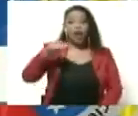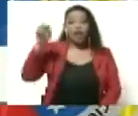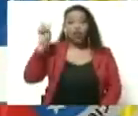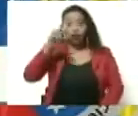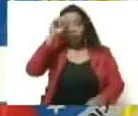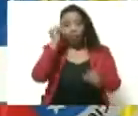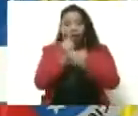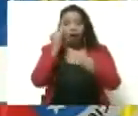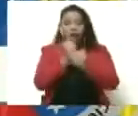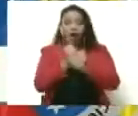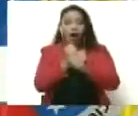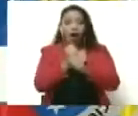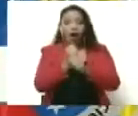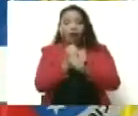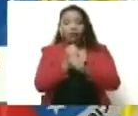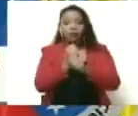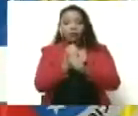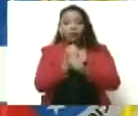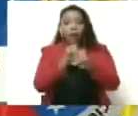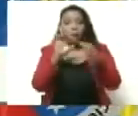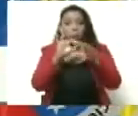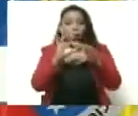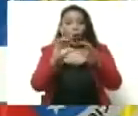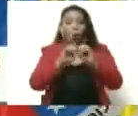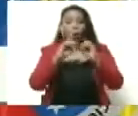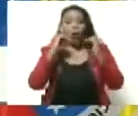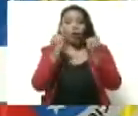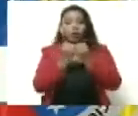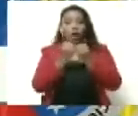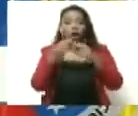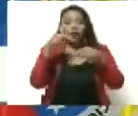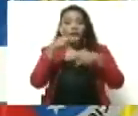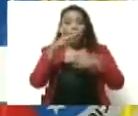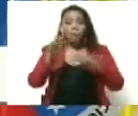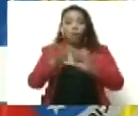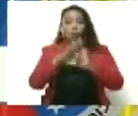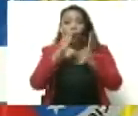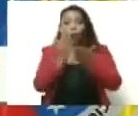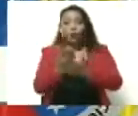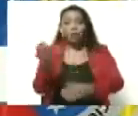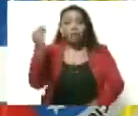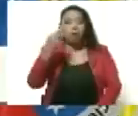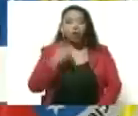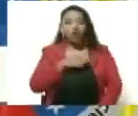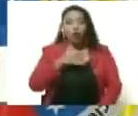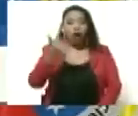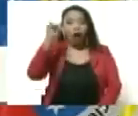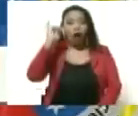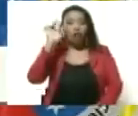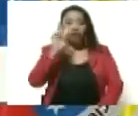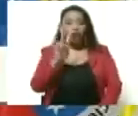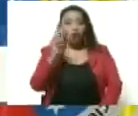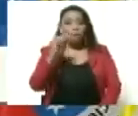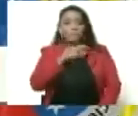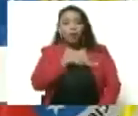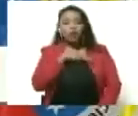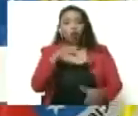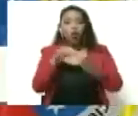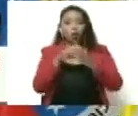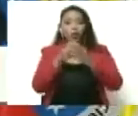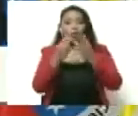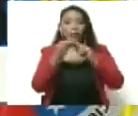trabaja constantemente con todas las oficinas de Interpol a nivel mundial. Además de que nosotros, el vértice 2 de la gran misión Cuadrante de